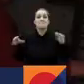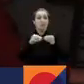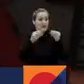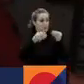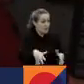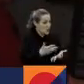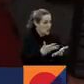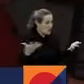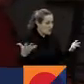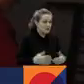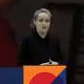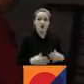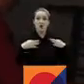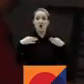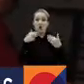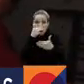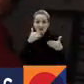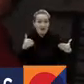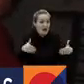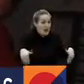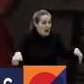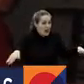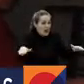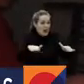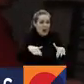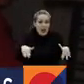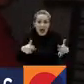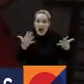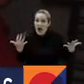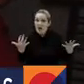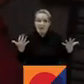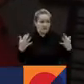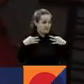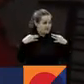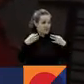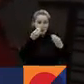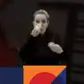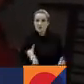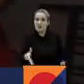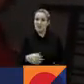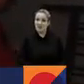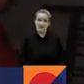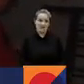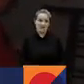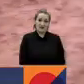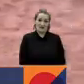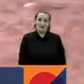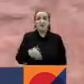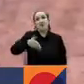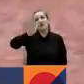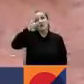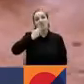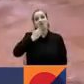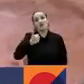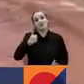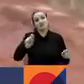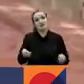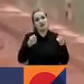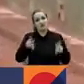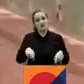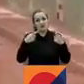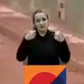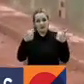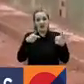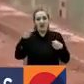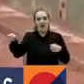todo. La ropita de los niños y todo eso, después de que lo coja el barro, eso no, ya no sirve. Pero gracias a Dios estamos bien. Con maquinaria y